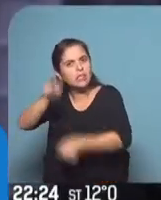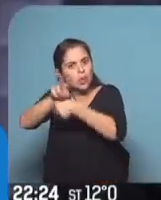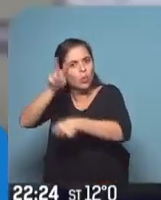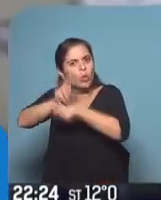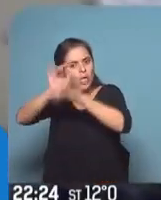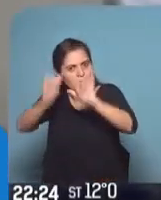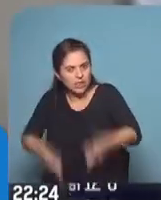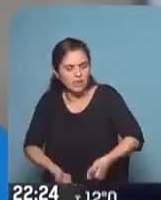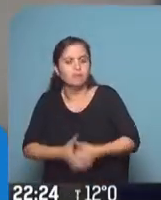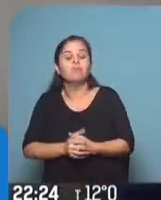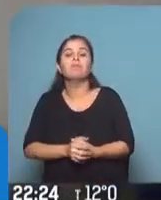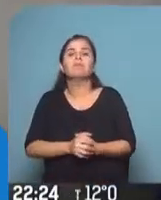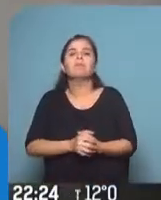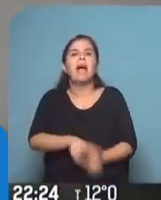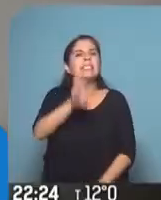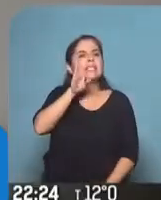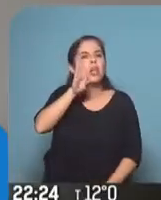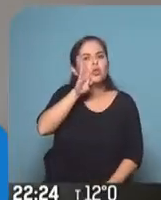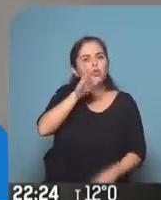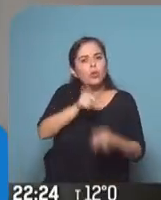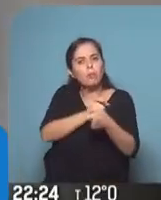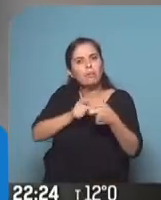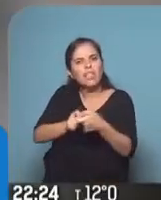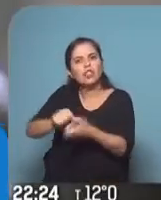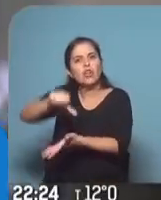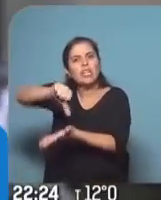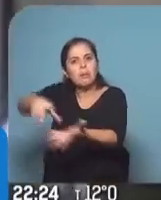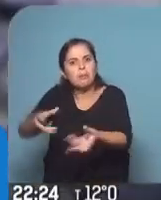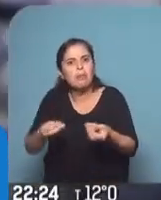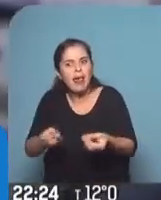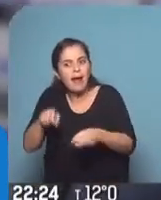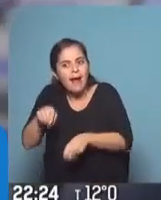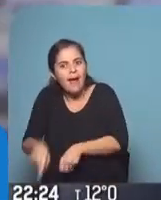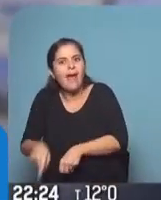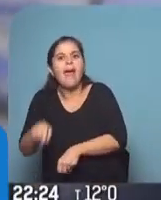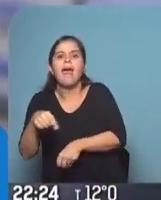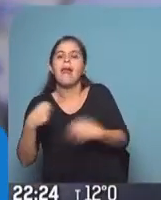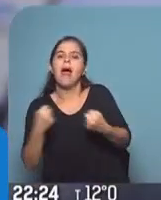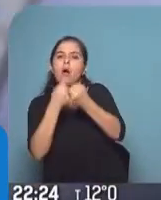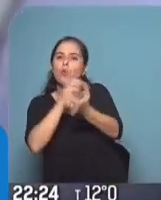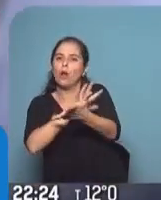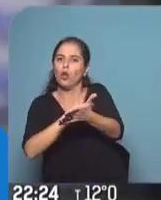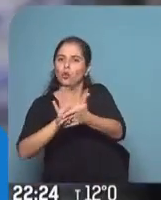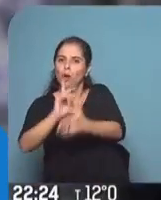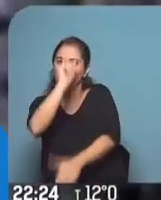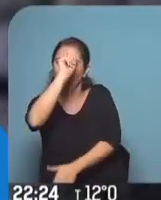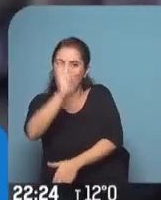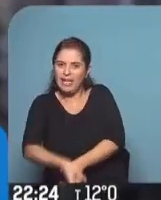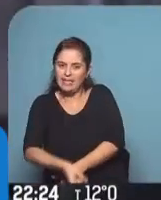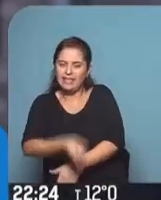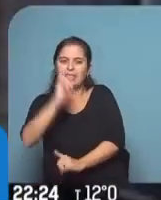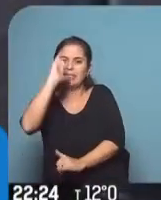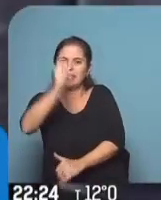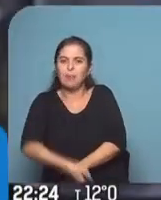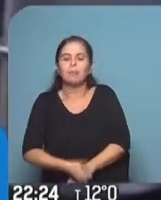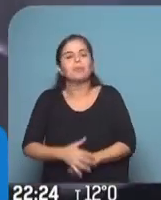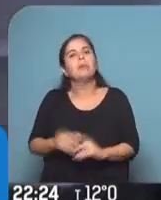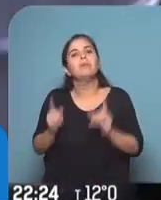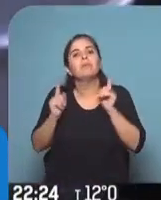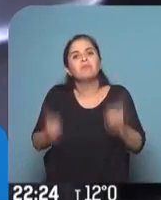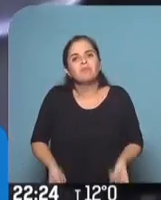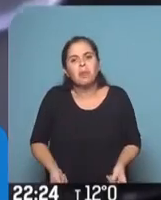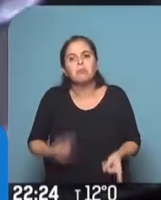Irán acepte negociar un nuevo acuerdo por el cual no solo debería clausurar del todo su programa nuclear supervisado, con declarados